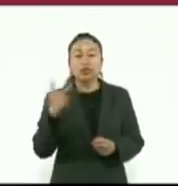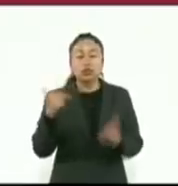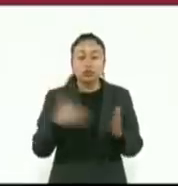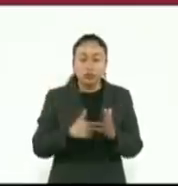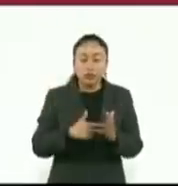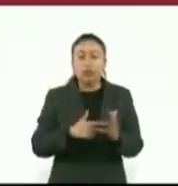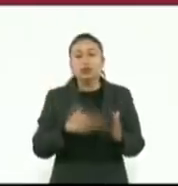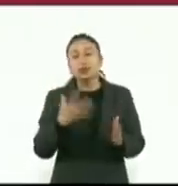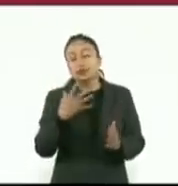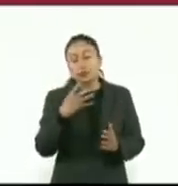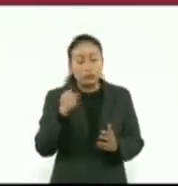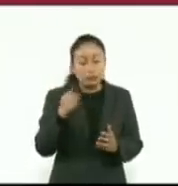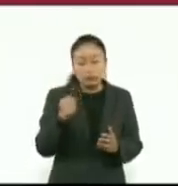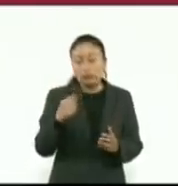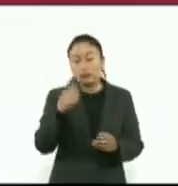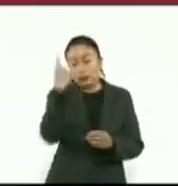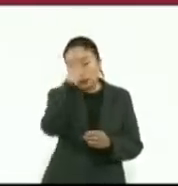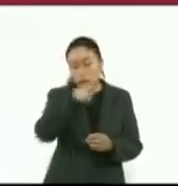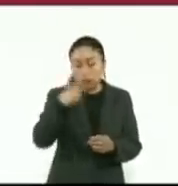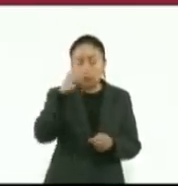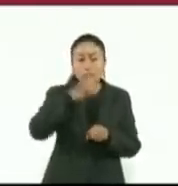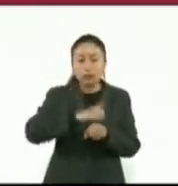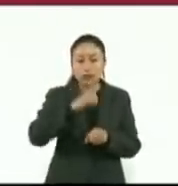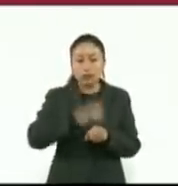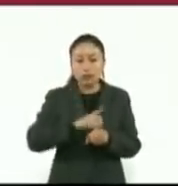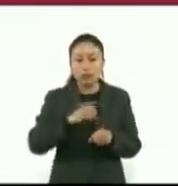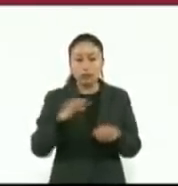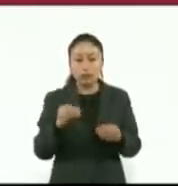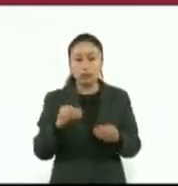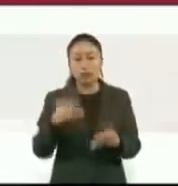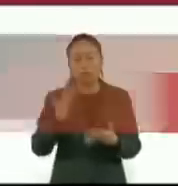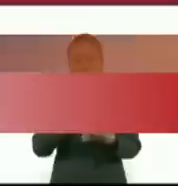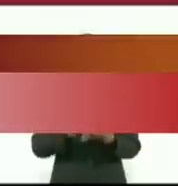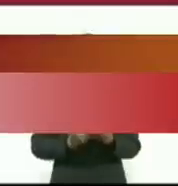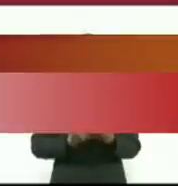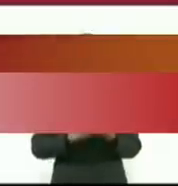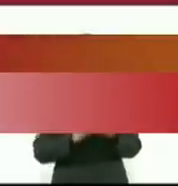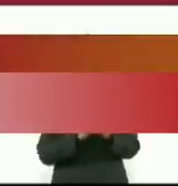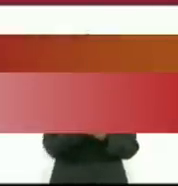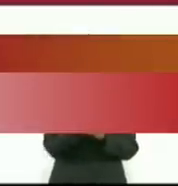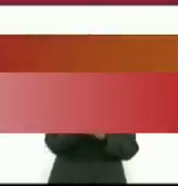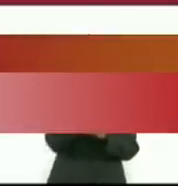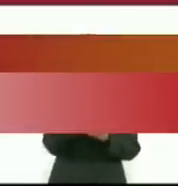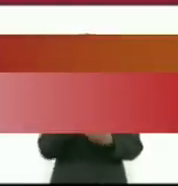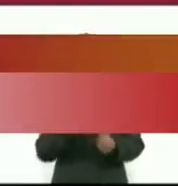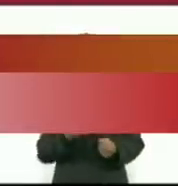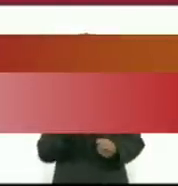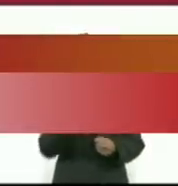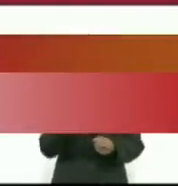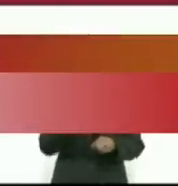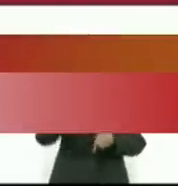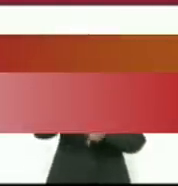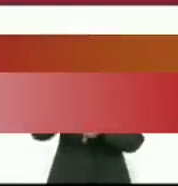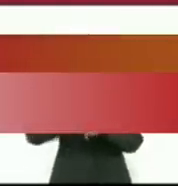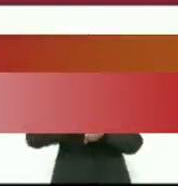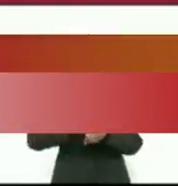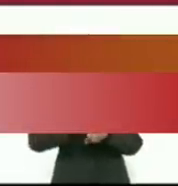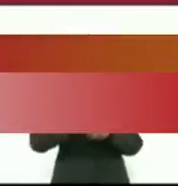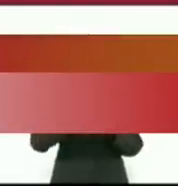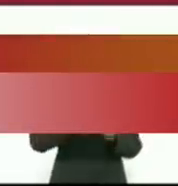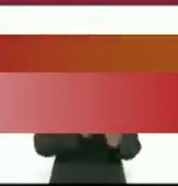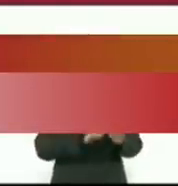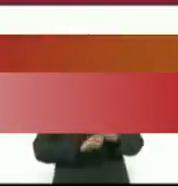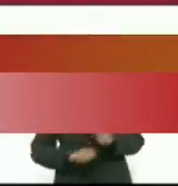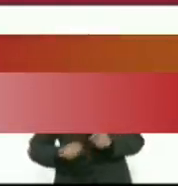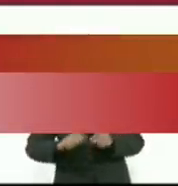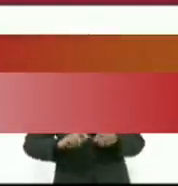8,760 horas del día, o con su época de descanso de todas las plantas, pues permitiría sustituir